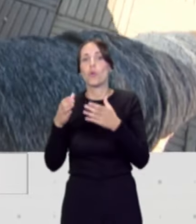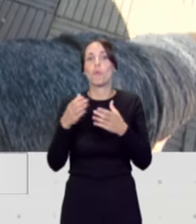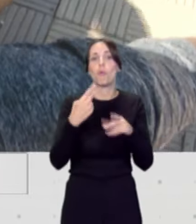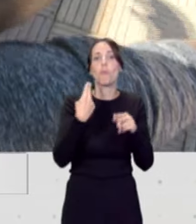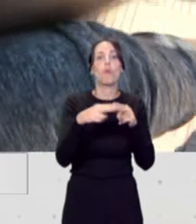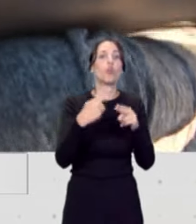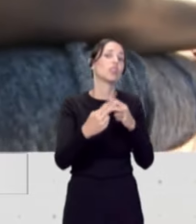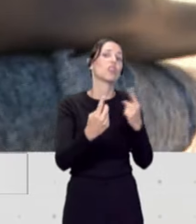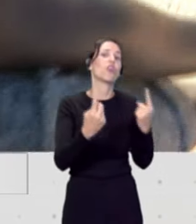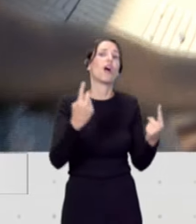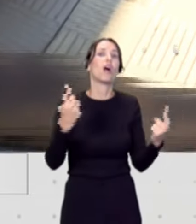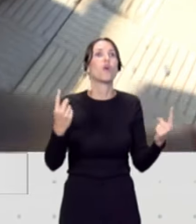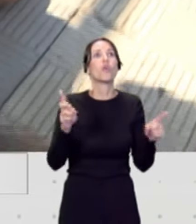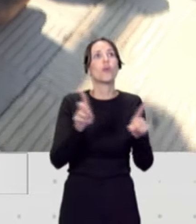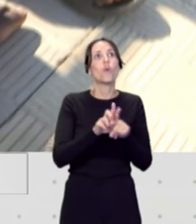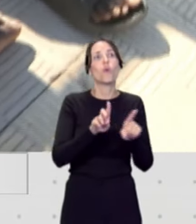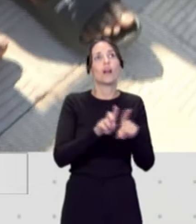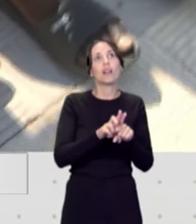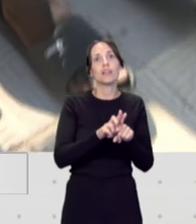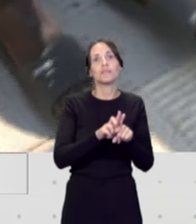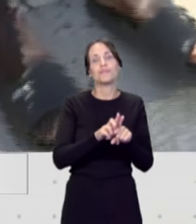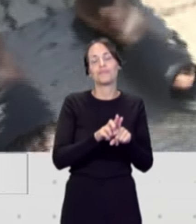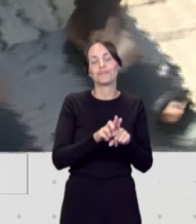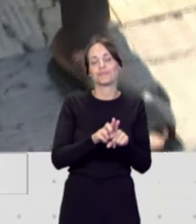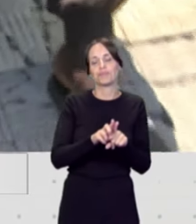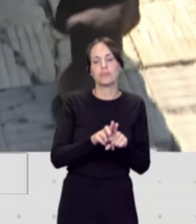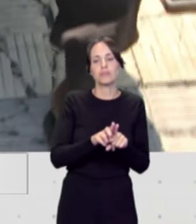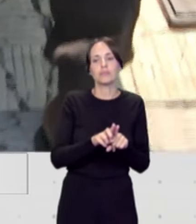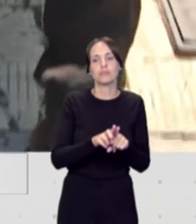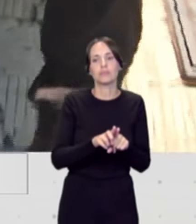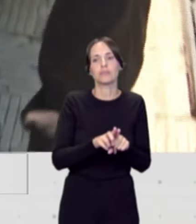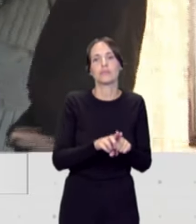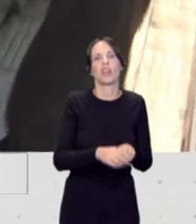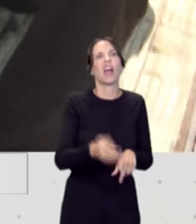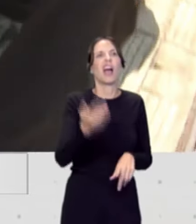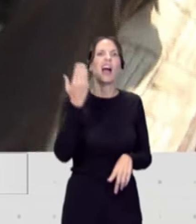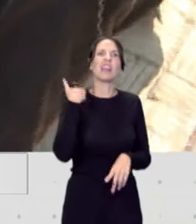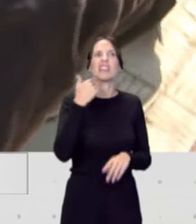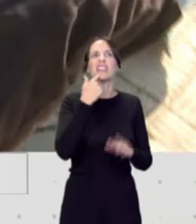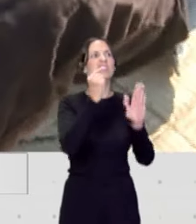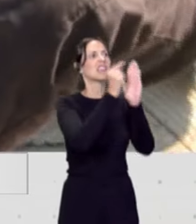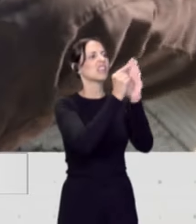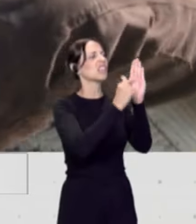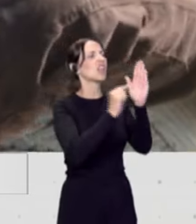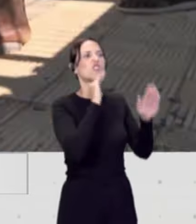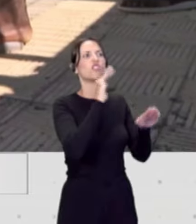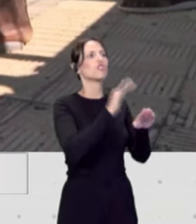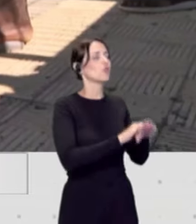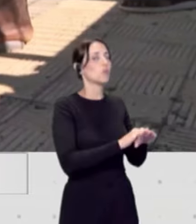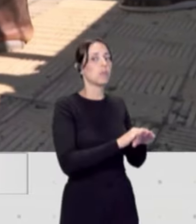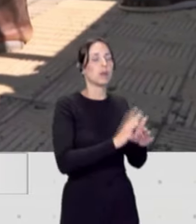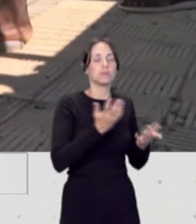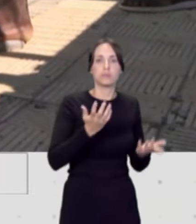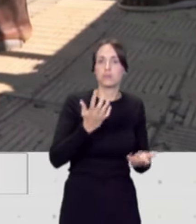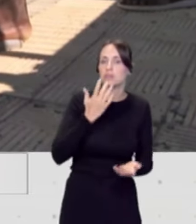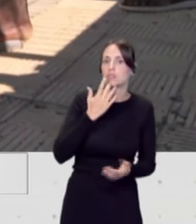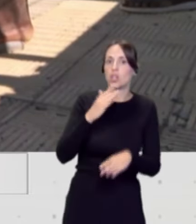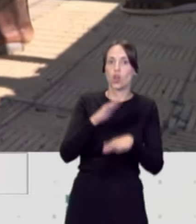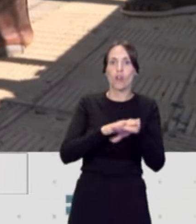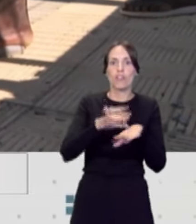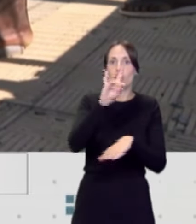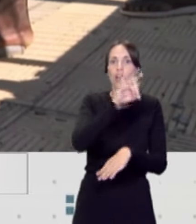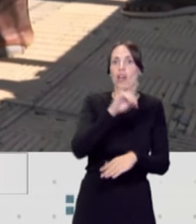antes eran una serie de criterios que no se habían cumplido. Bueno, pues si ahora el Gobierno de Canarias envió una